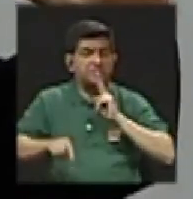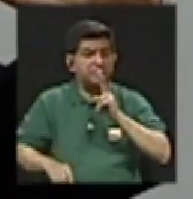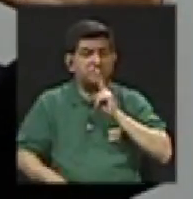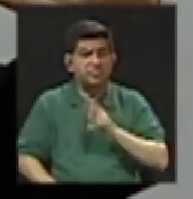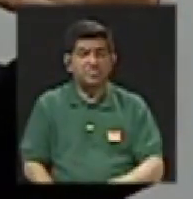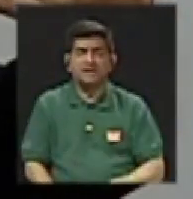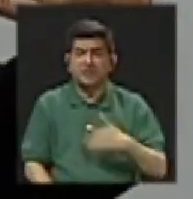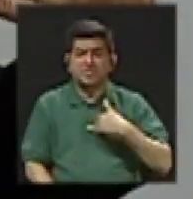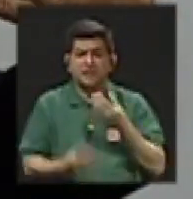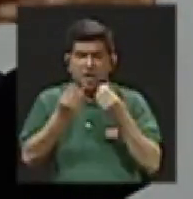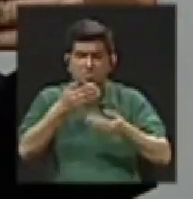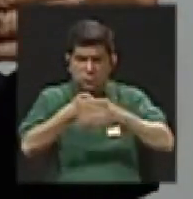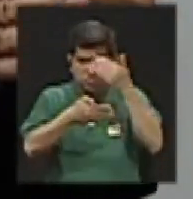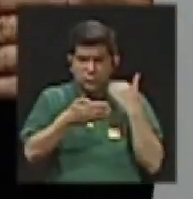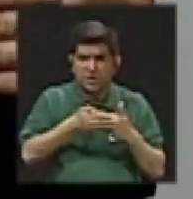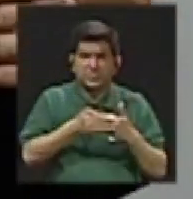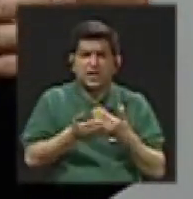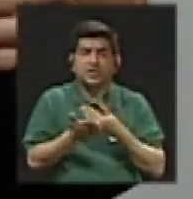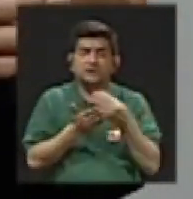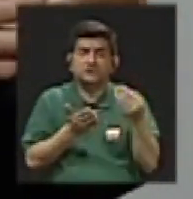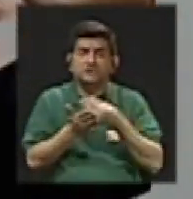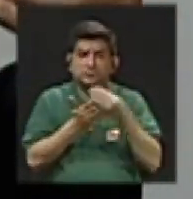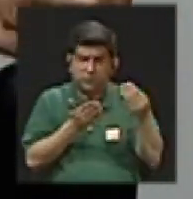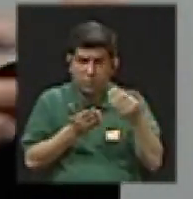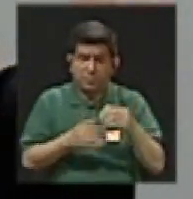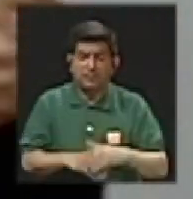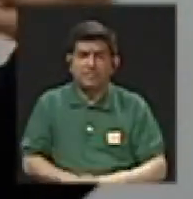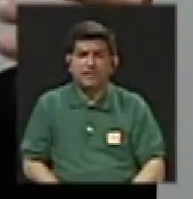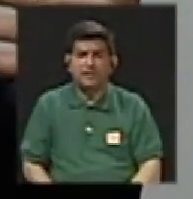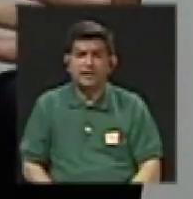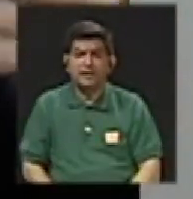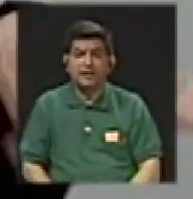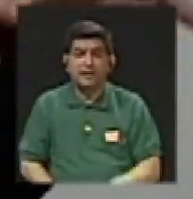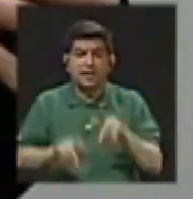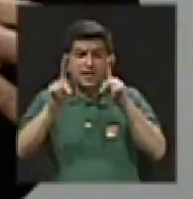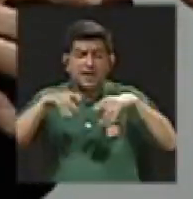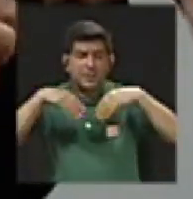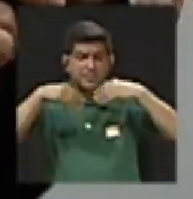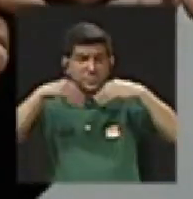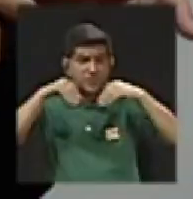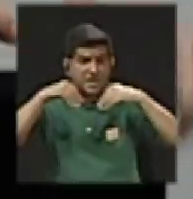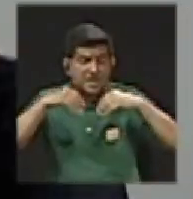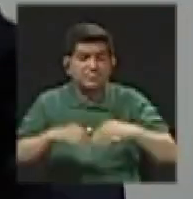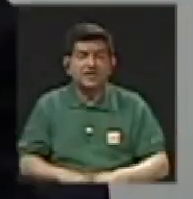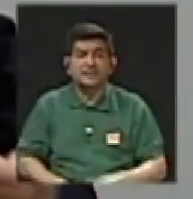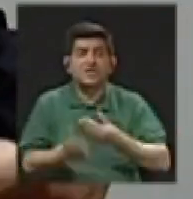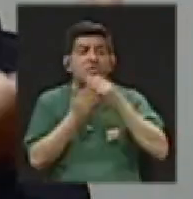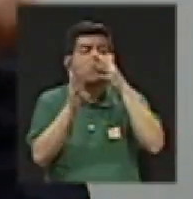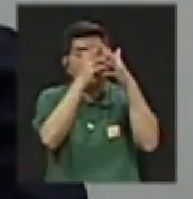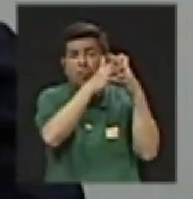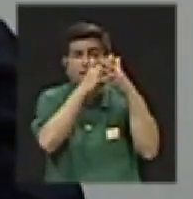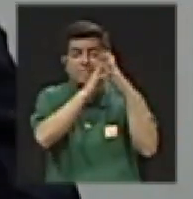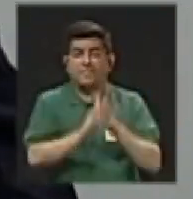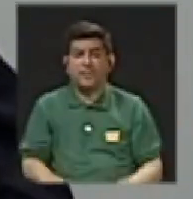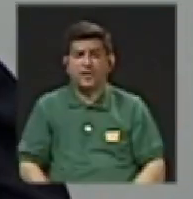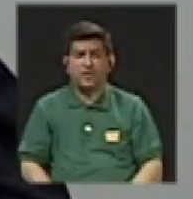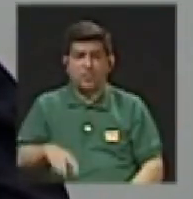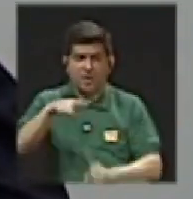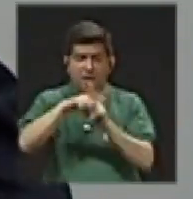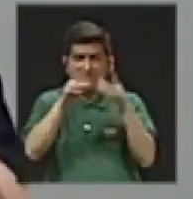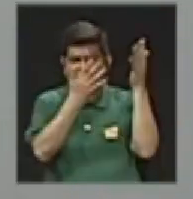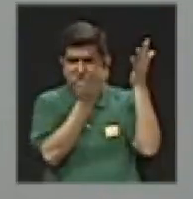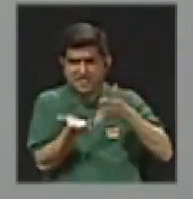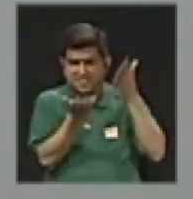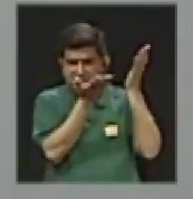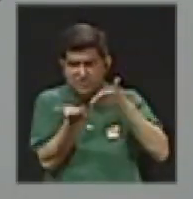realidad tenía mucho detrás, lo compró, quien no lo vende lo fue a comprar a Estados Unidos. Entonces aparece como una importación